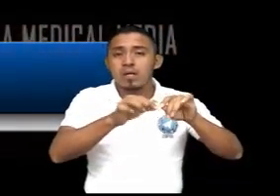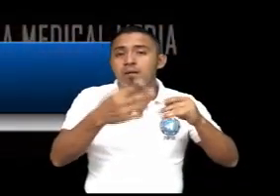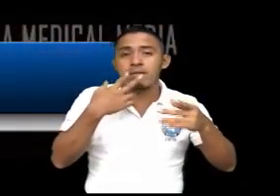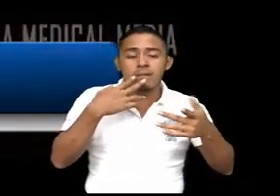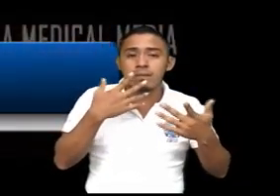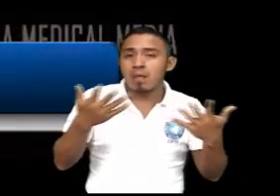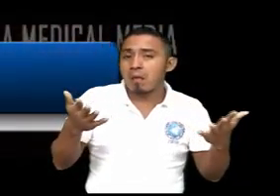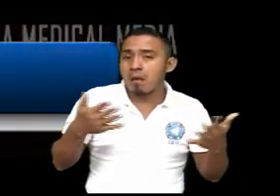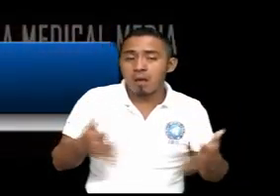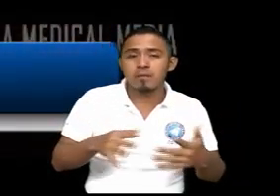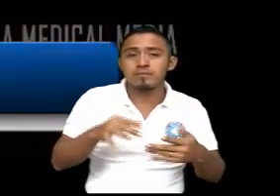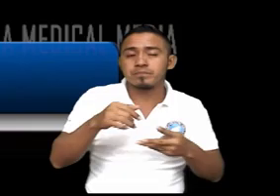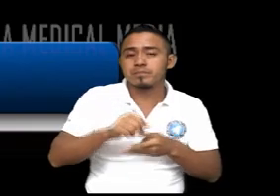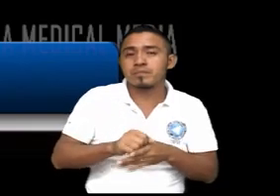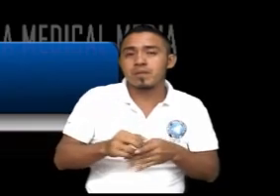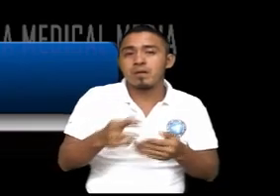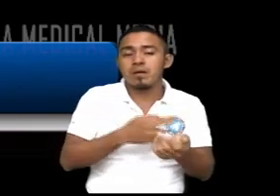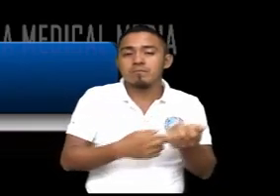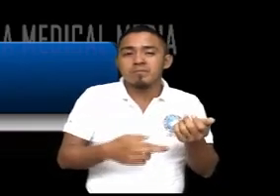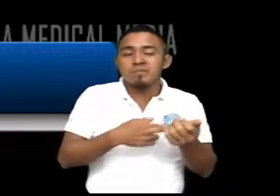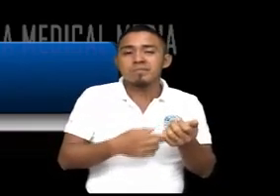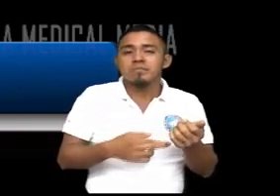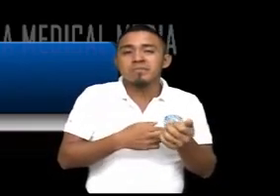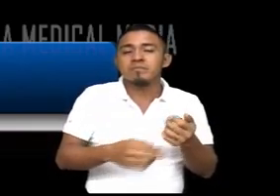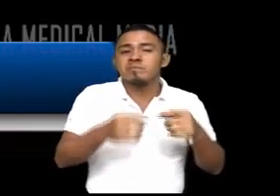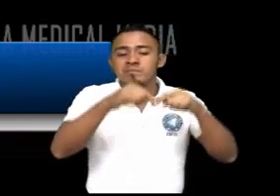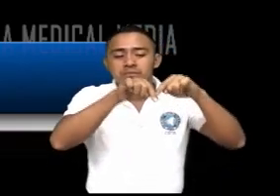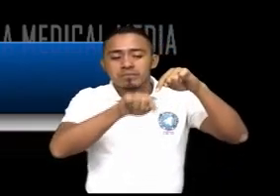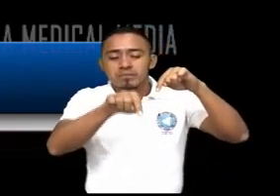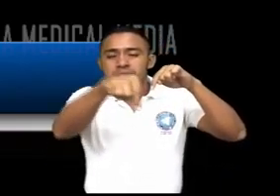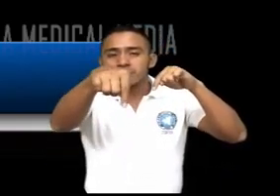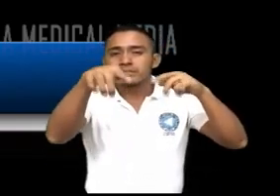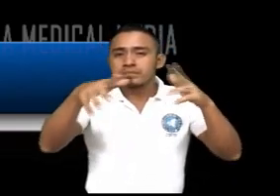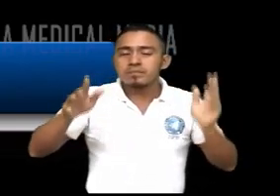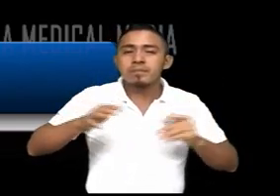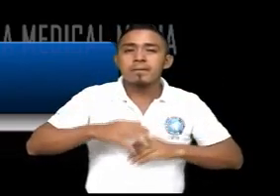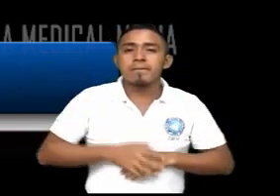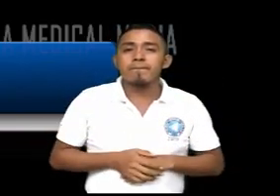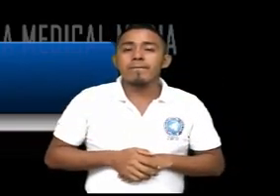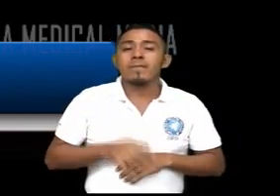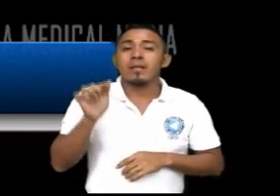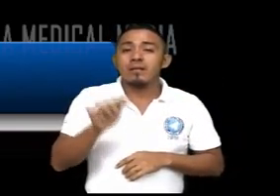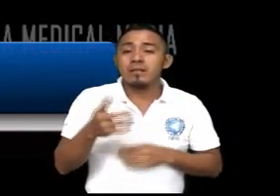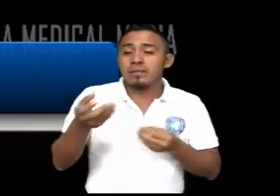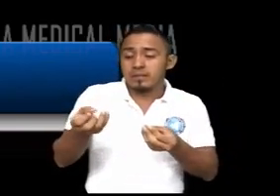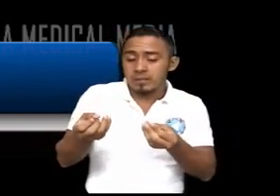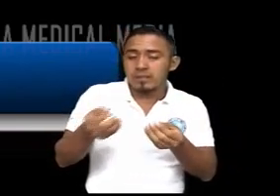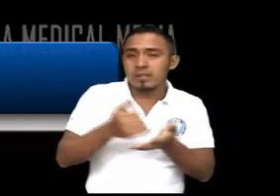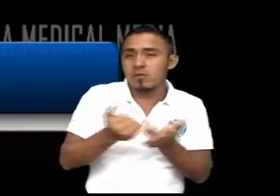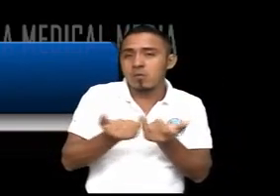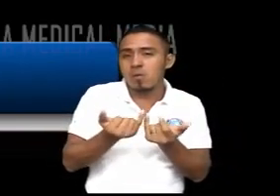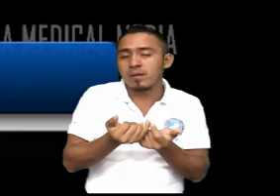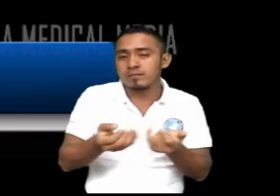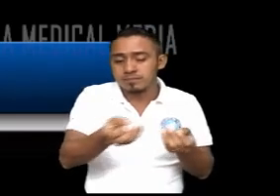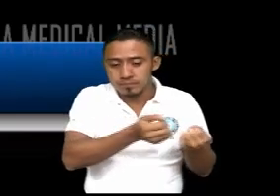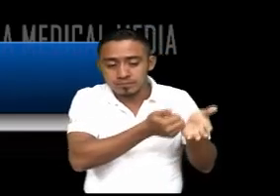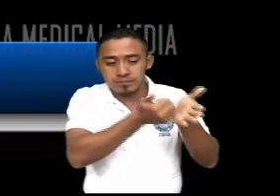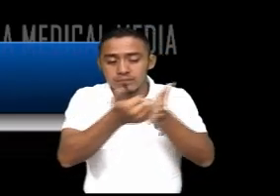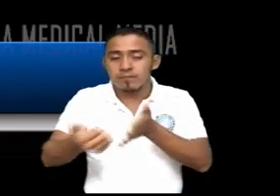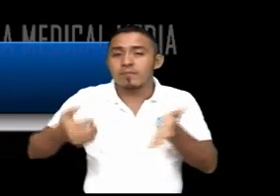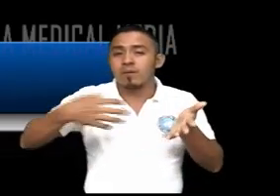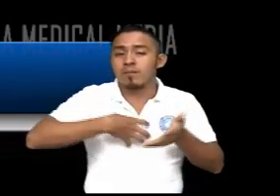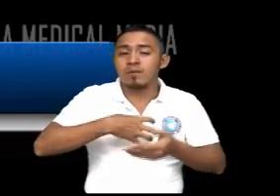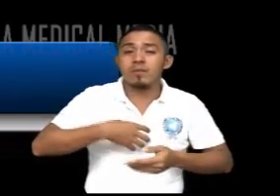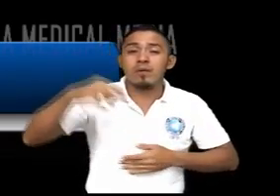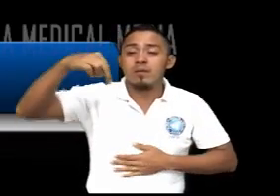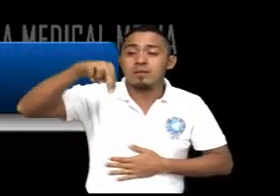de esa estructura. Que fluya, el líquido. Hay un líquido que fluye. Le lleva los nutrientes a esto. Ajá. Le lleva los